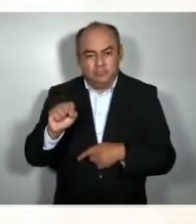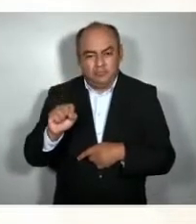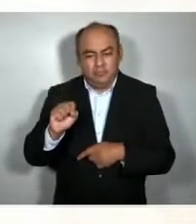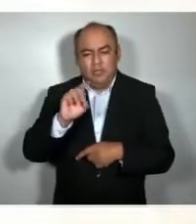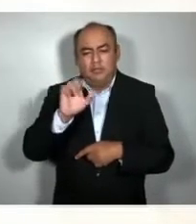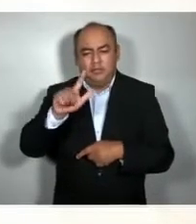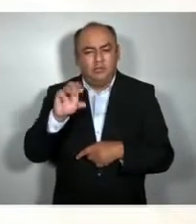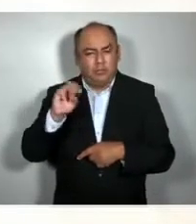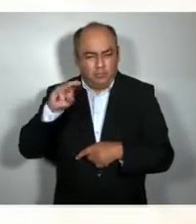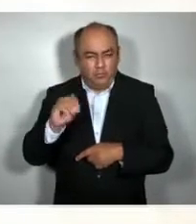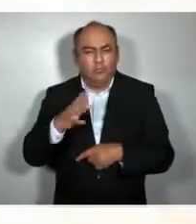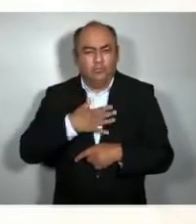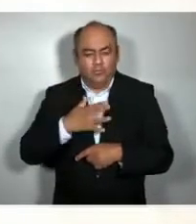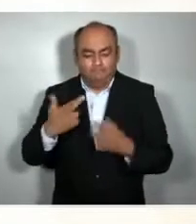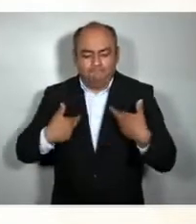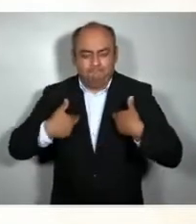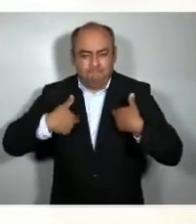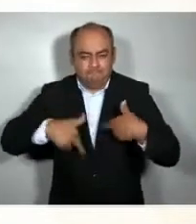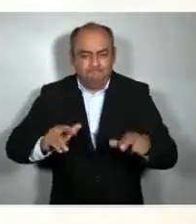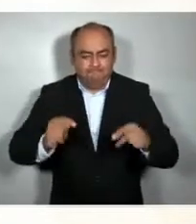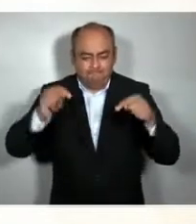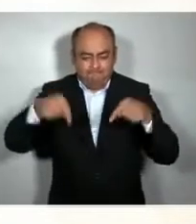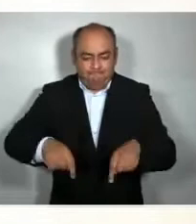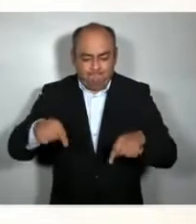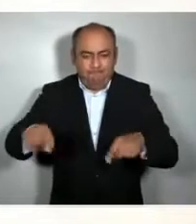honrosamente represento en este evento.